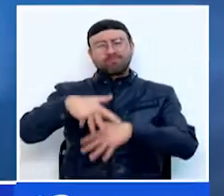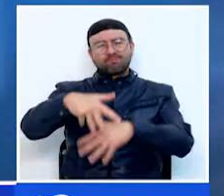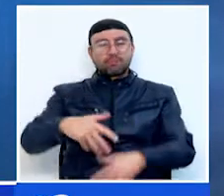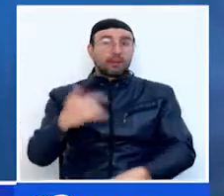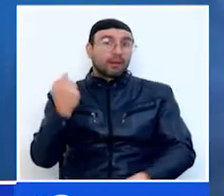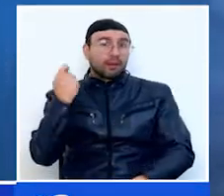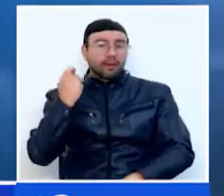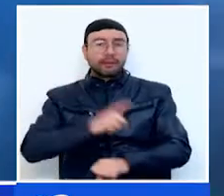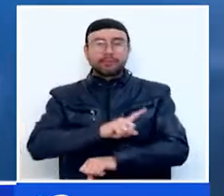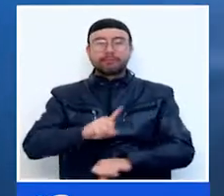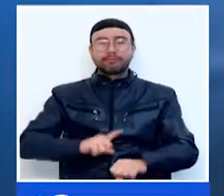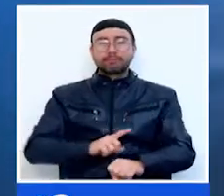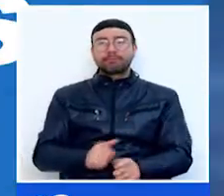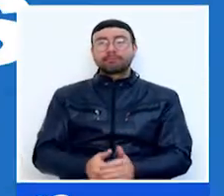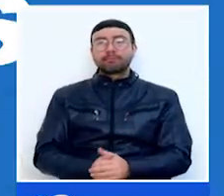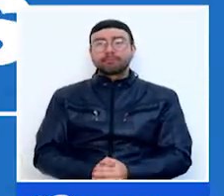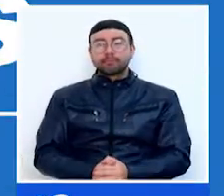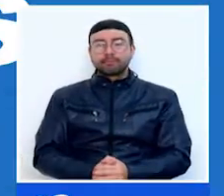las últimas horas.